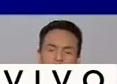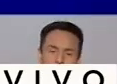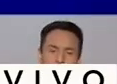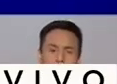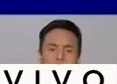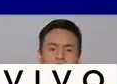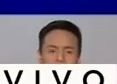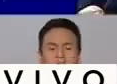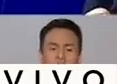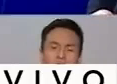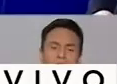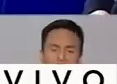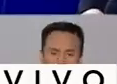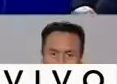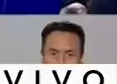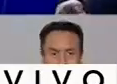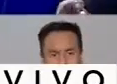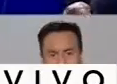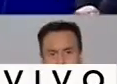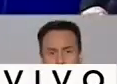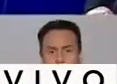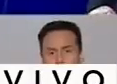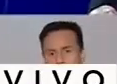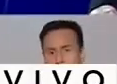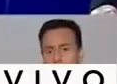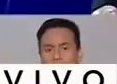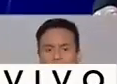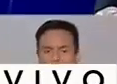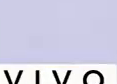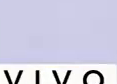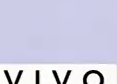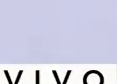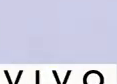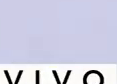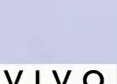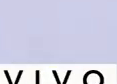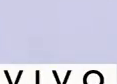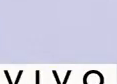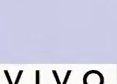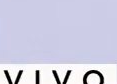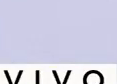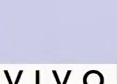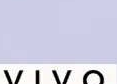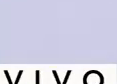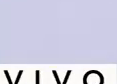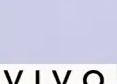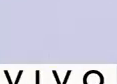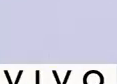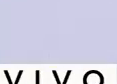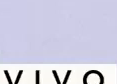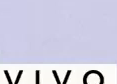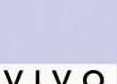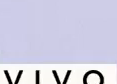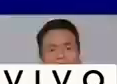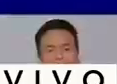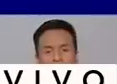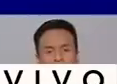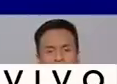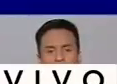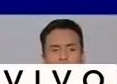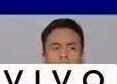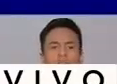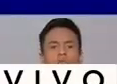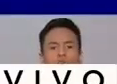en materia económica, también en materia empresarial, y ya el día viernes está agendado entonces Gabriel Boric para completar justamente